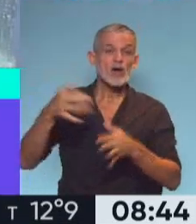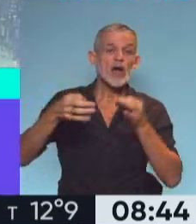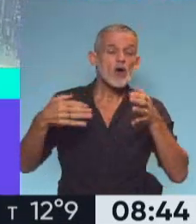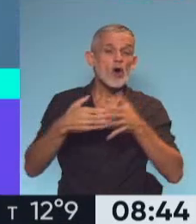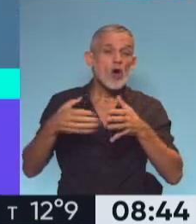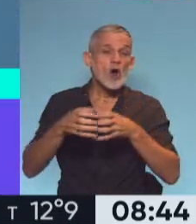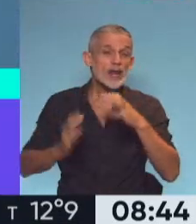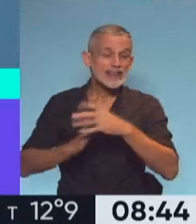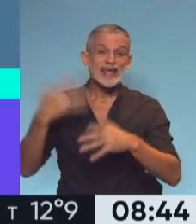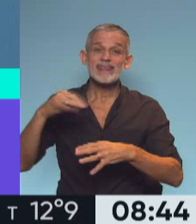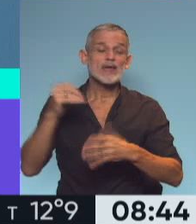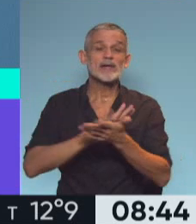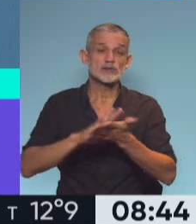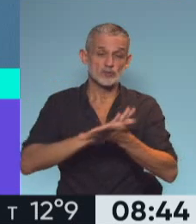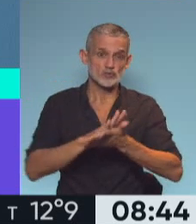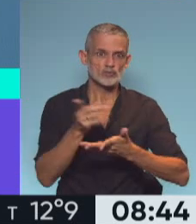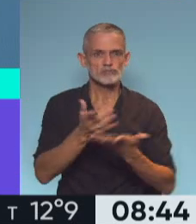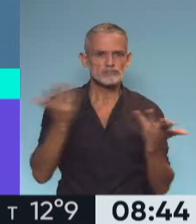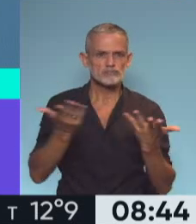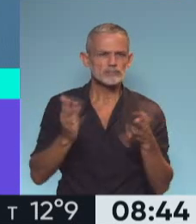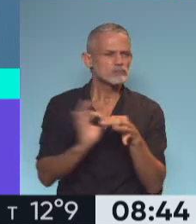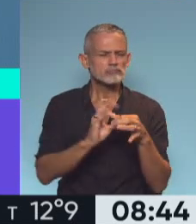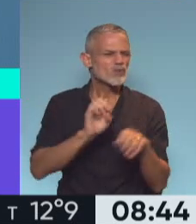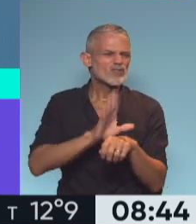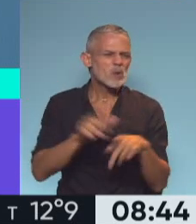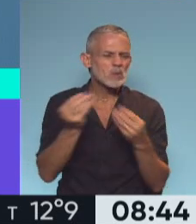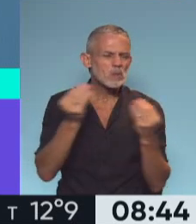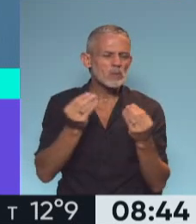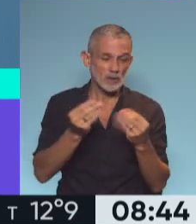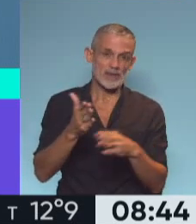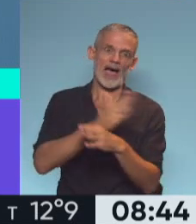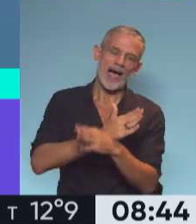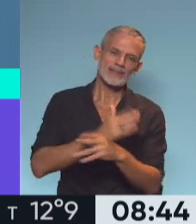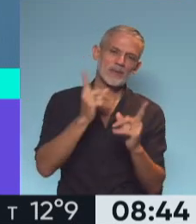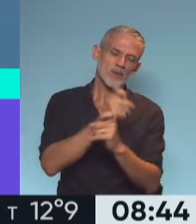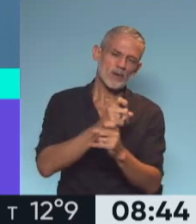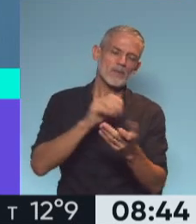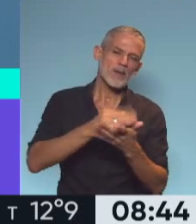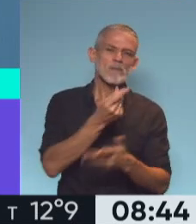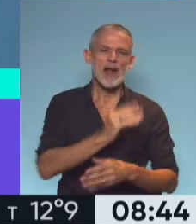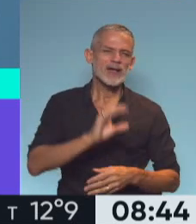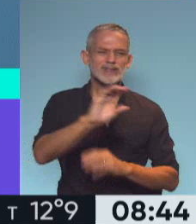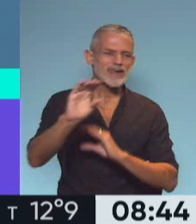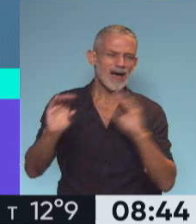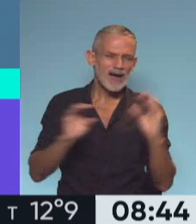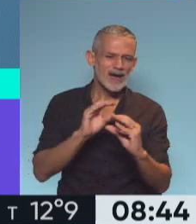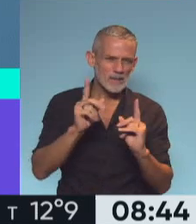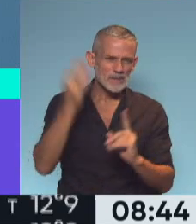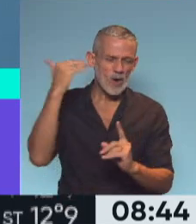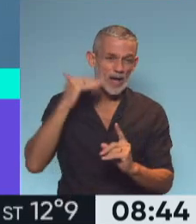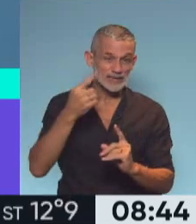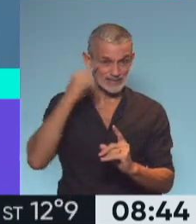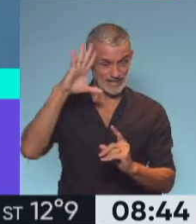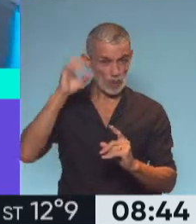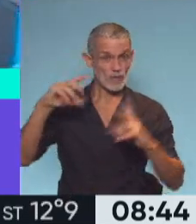esta situación, pero ¿qué tiene que ver con la pandemia? Sí, claramente. Antes del conflicto por la coparticipación, recordemos las fotos